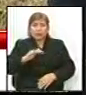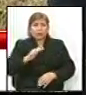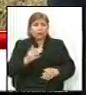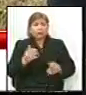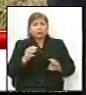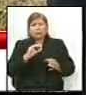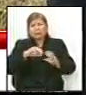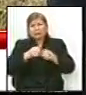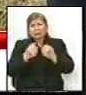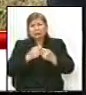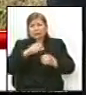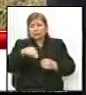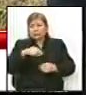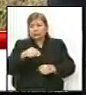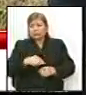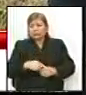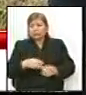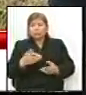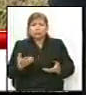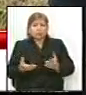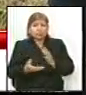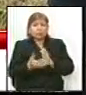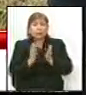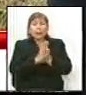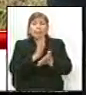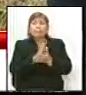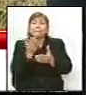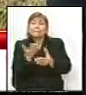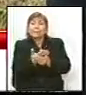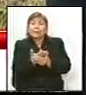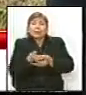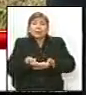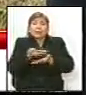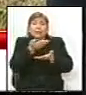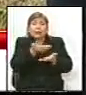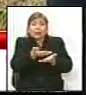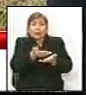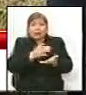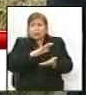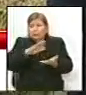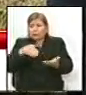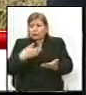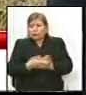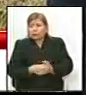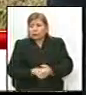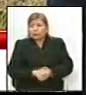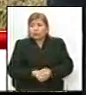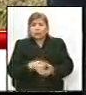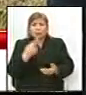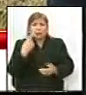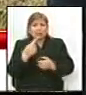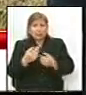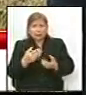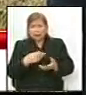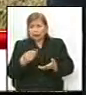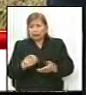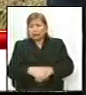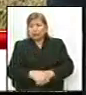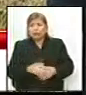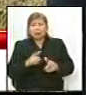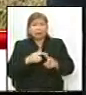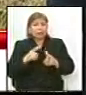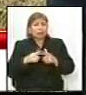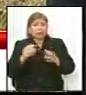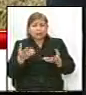Snipniognya, Expediente Pasia, Kase, Tokuramoto, Yoxeramungaña, entonces